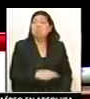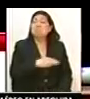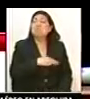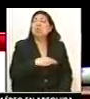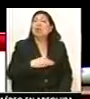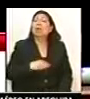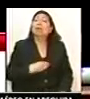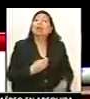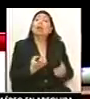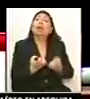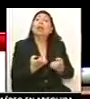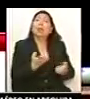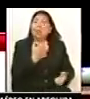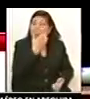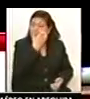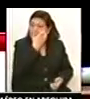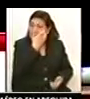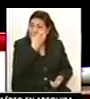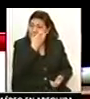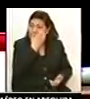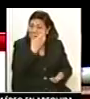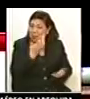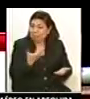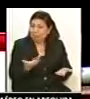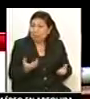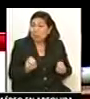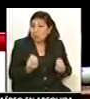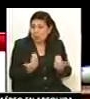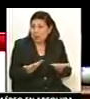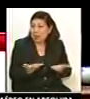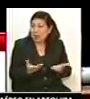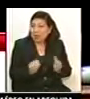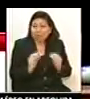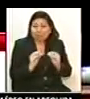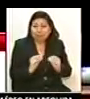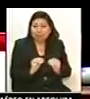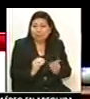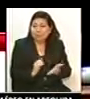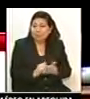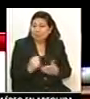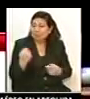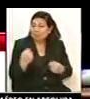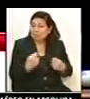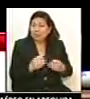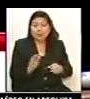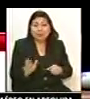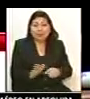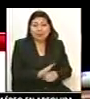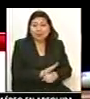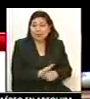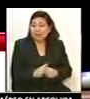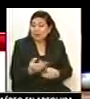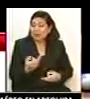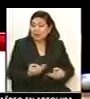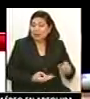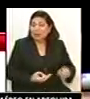Ministerio de Economía? Así como hay sectores que no están cumpliendo con la inversión total del